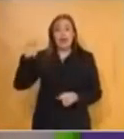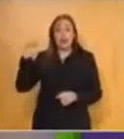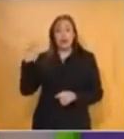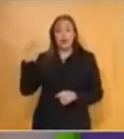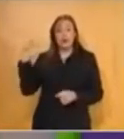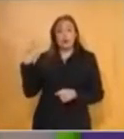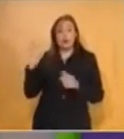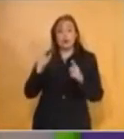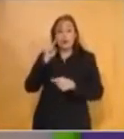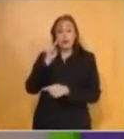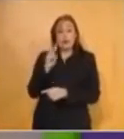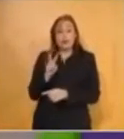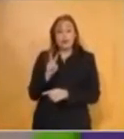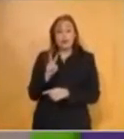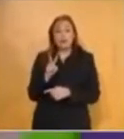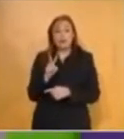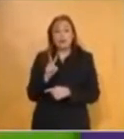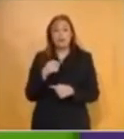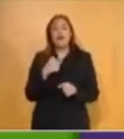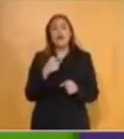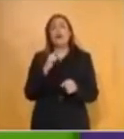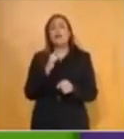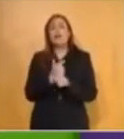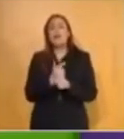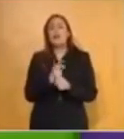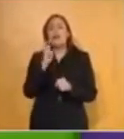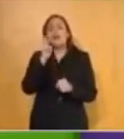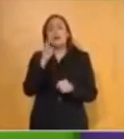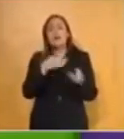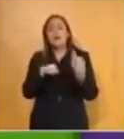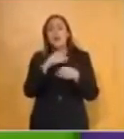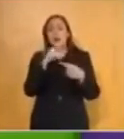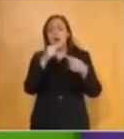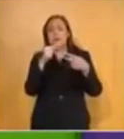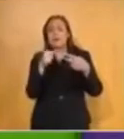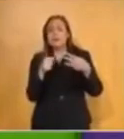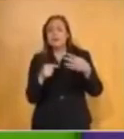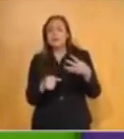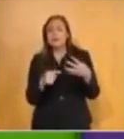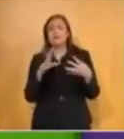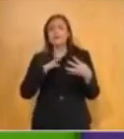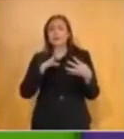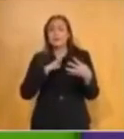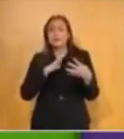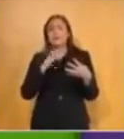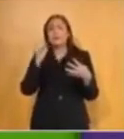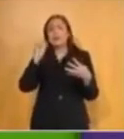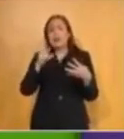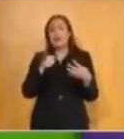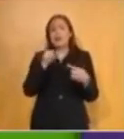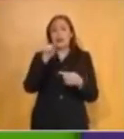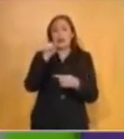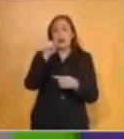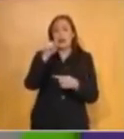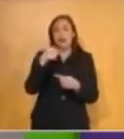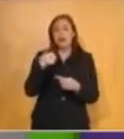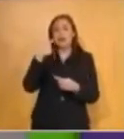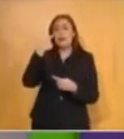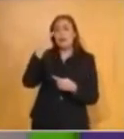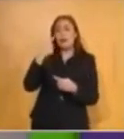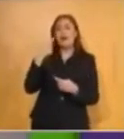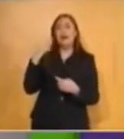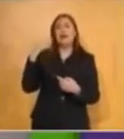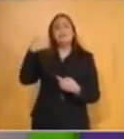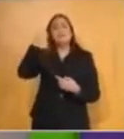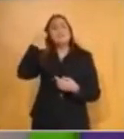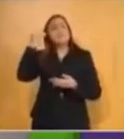hicimos en lunes y martes fue identificar estas partes y además proponer que tú analizaras con tus padres también